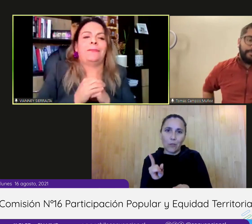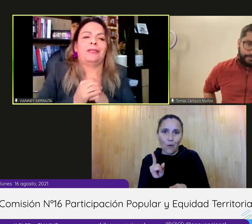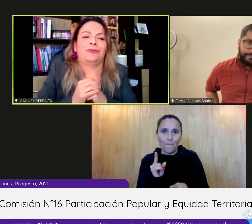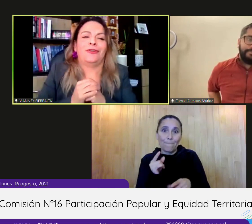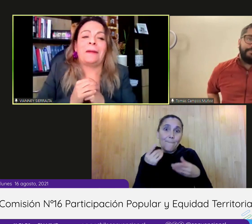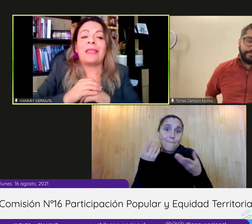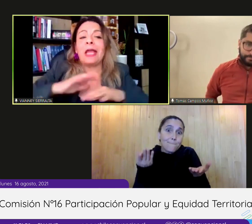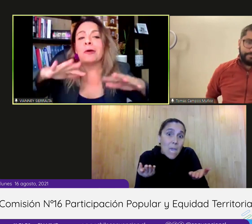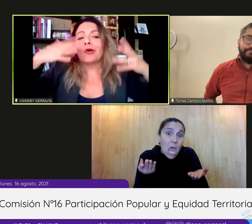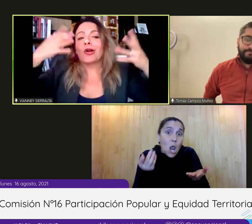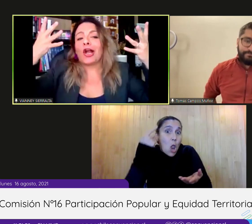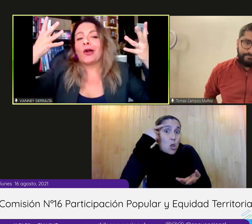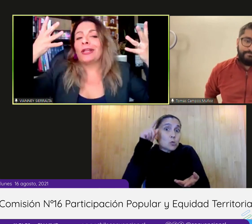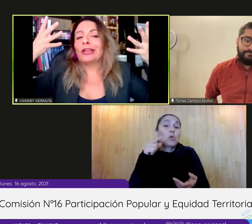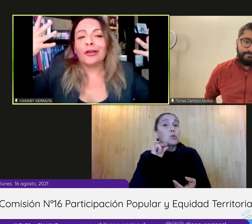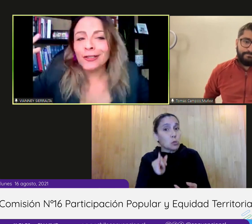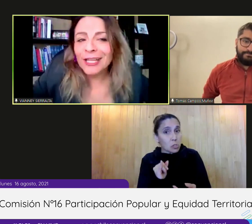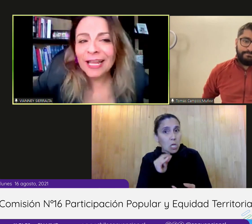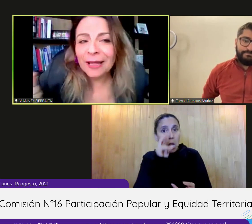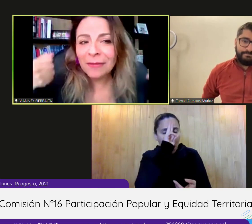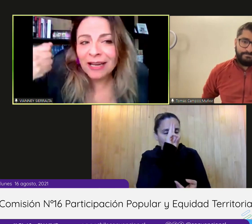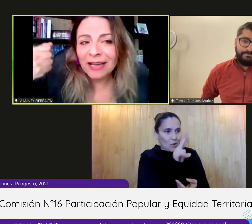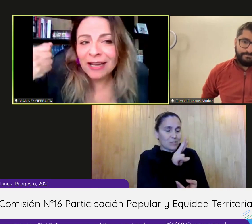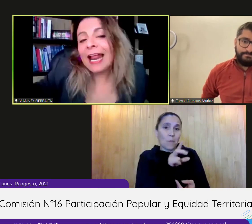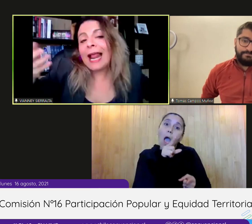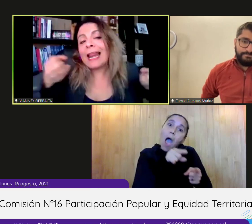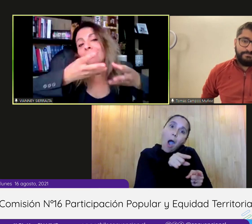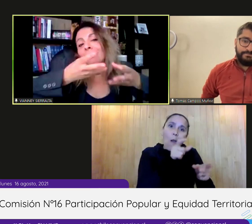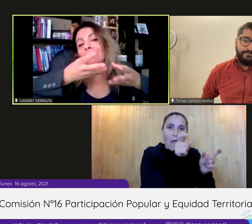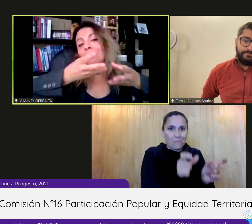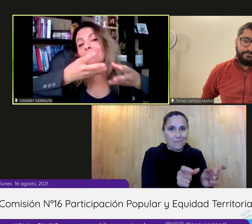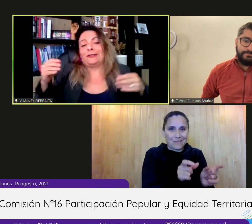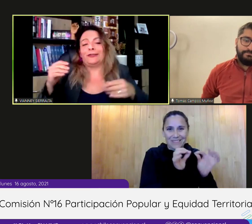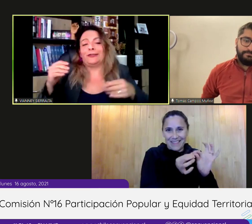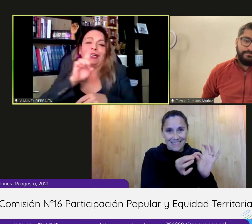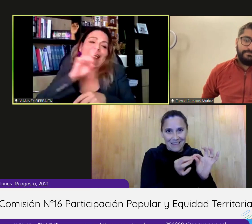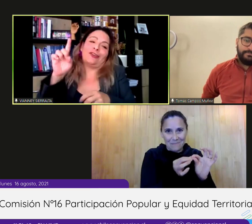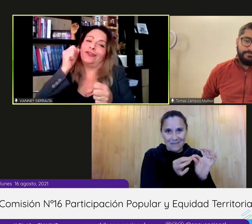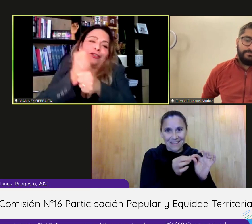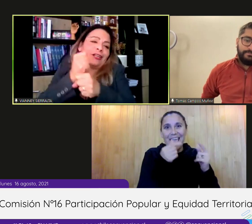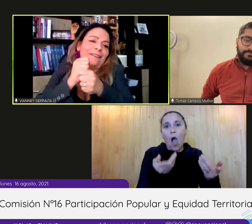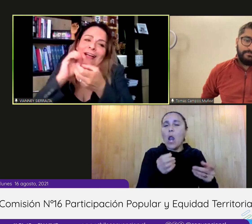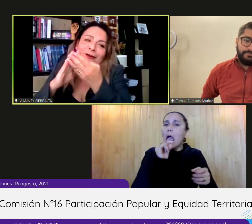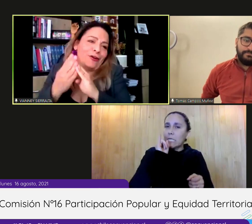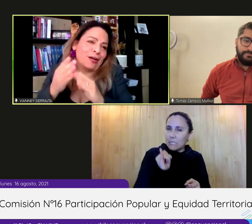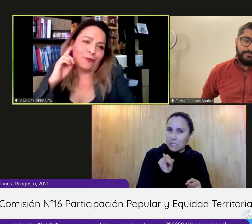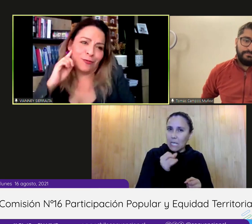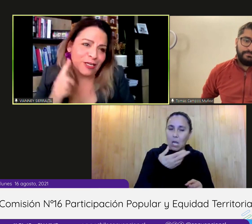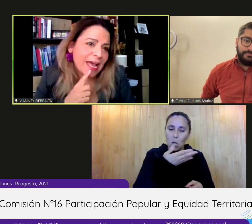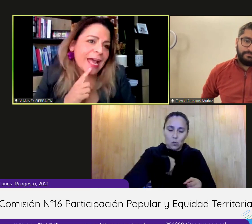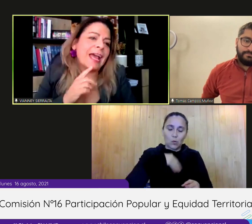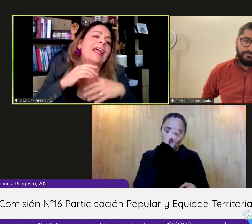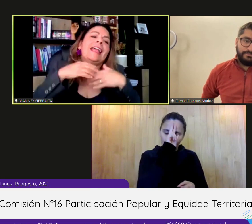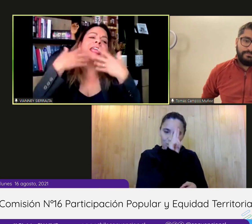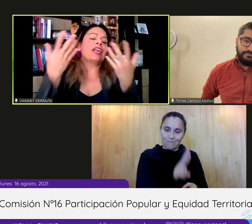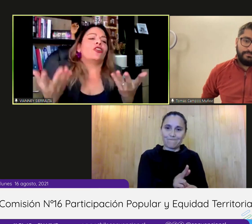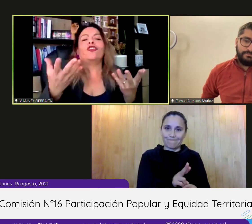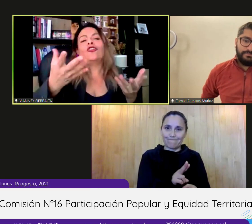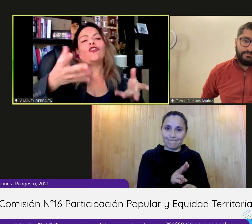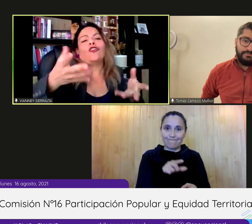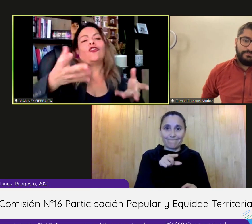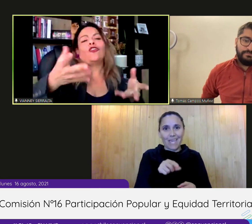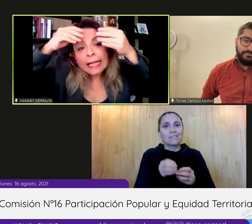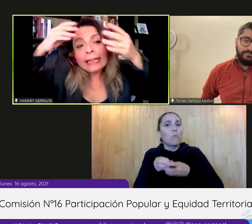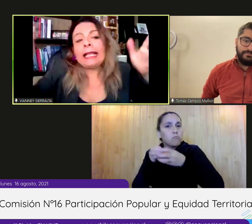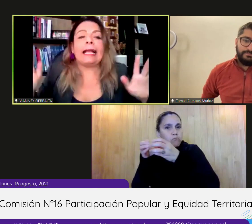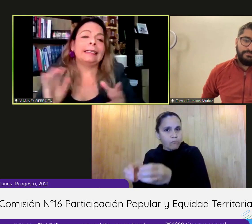y esta persona. Porque como en todo sistema neoliberal hay muchas personas que no trabajan con la comunidad, que